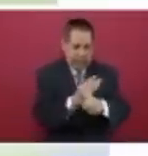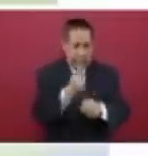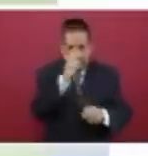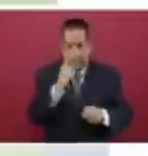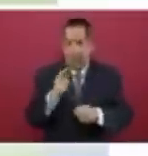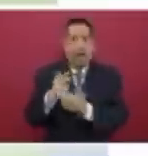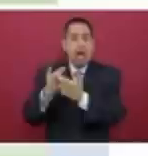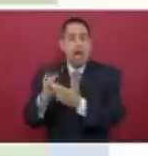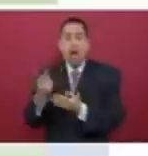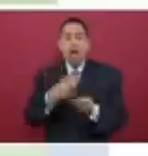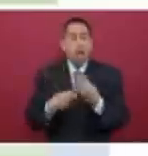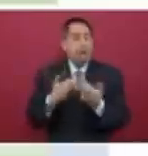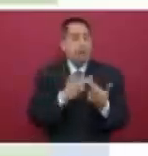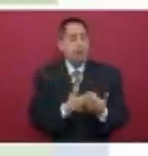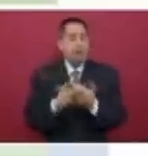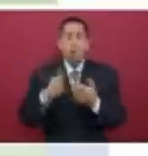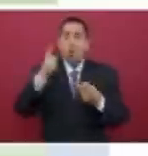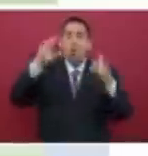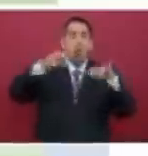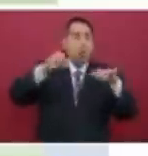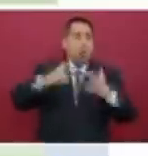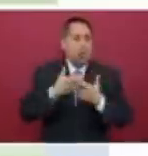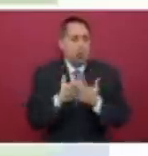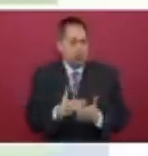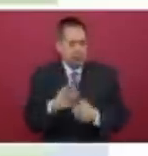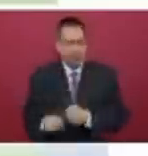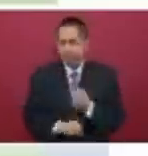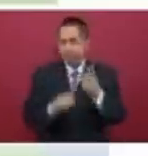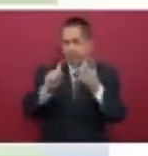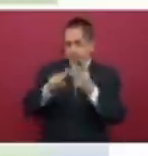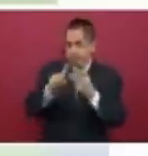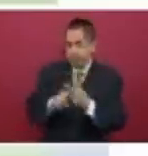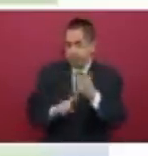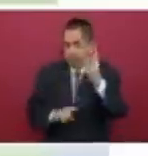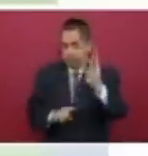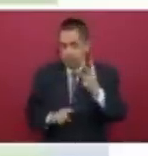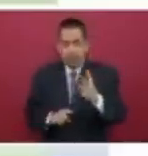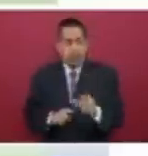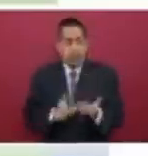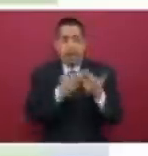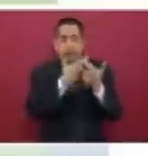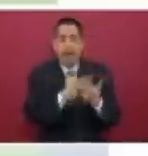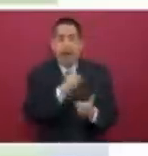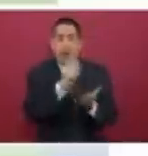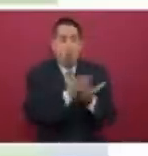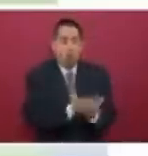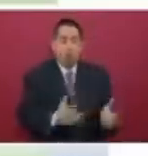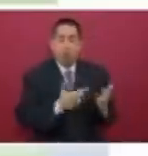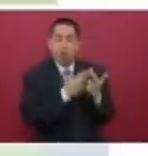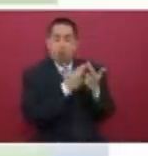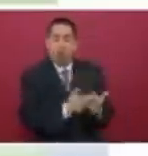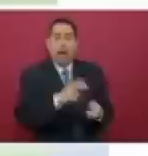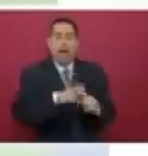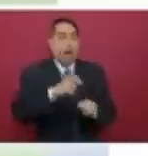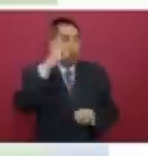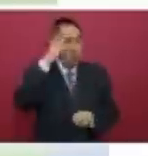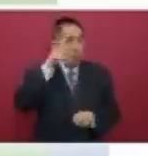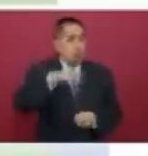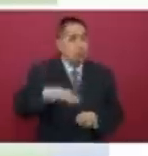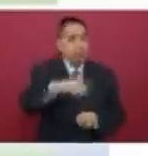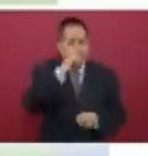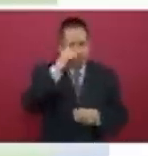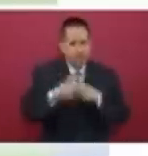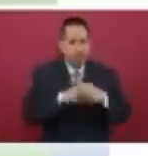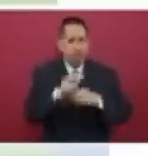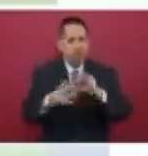residuales como aguas provenientes de la lluvia la tercera la ampliación de colectores de aguas residuales en la ciudad de cuautla para lo cual